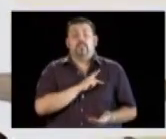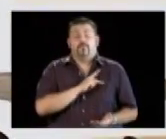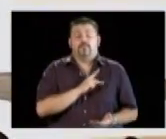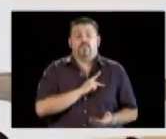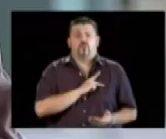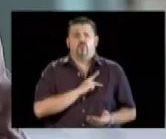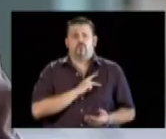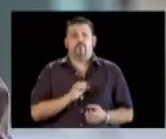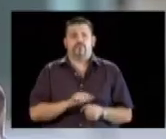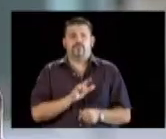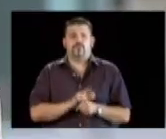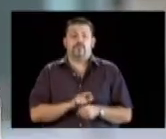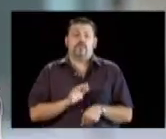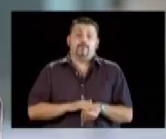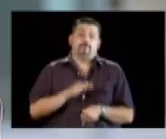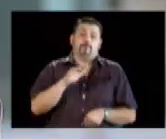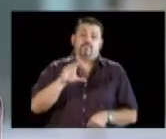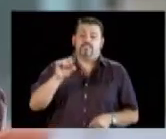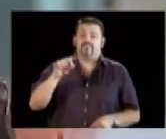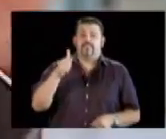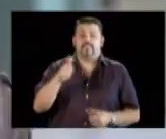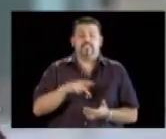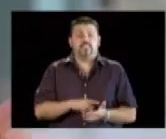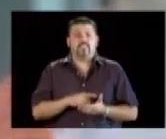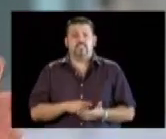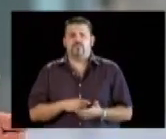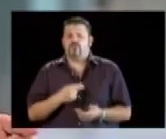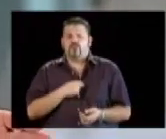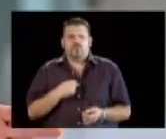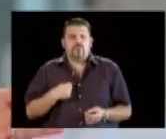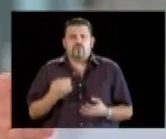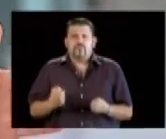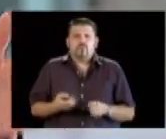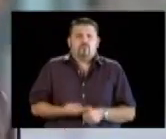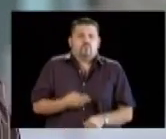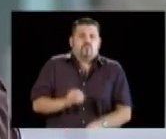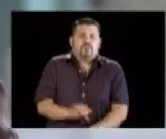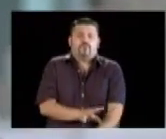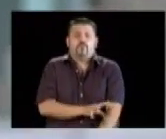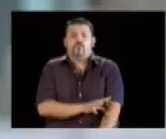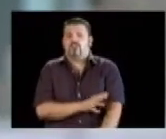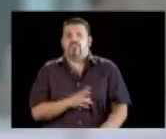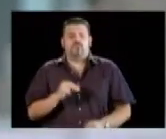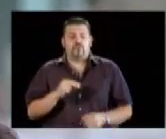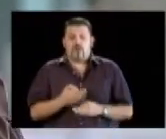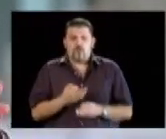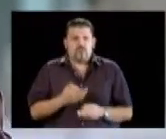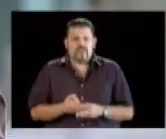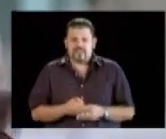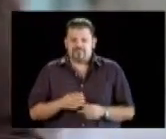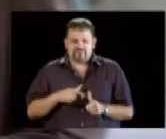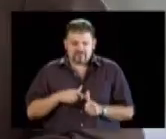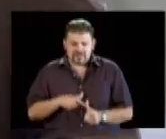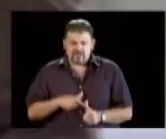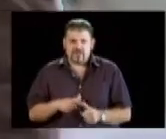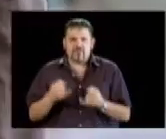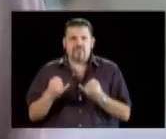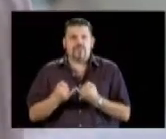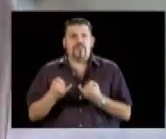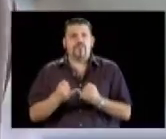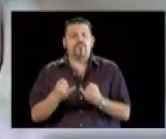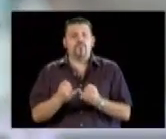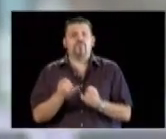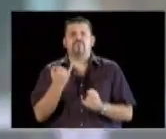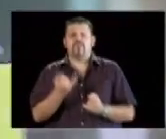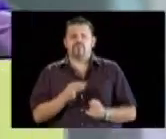personal, que bajé más de 26 kilos de peso. Y lo más emocionante, que no hemos vuelto a subir de peso. Es lo más emocionante. Y puedes